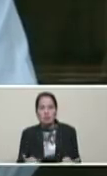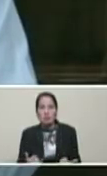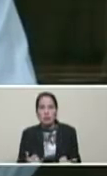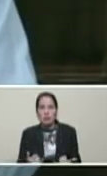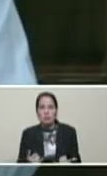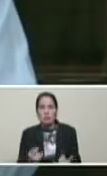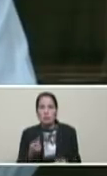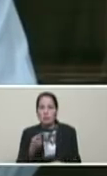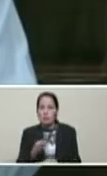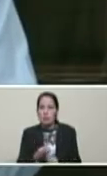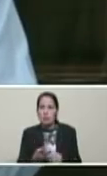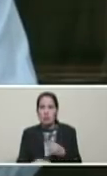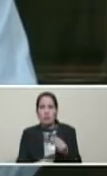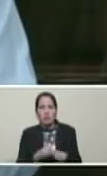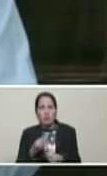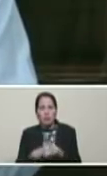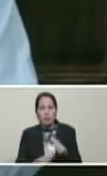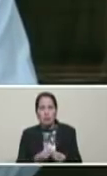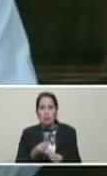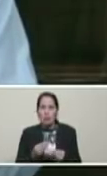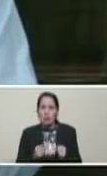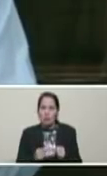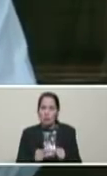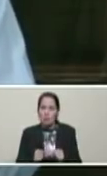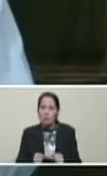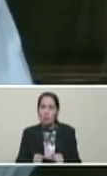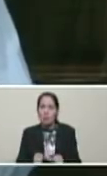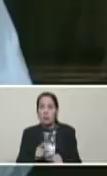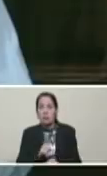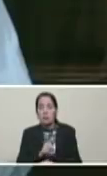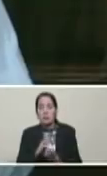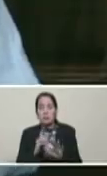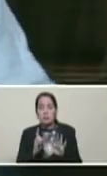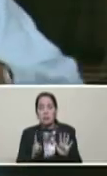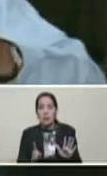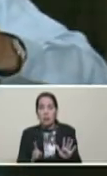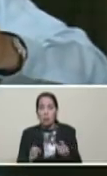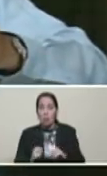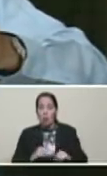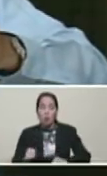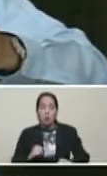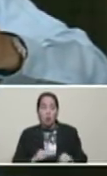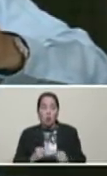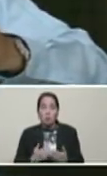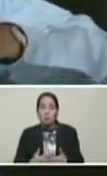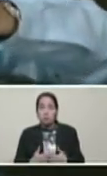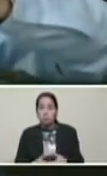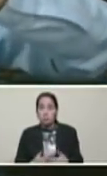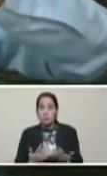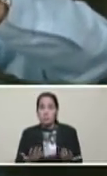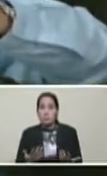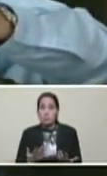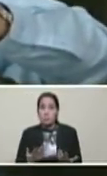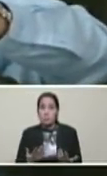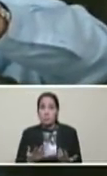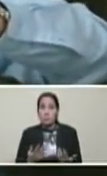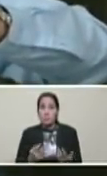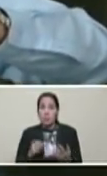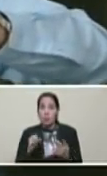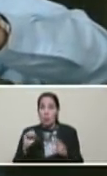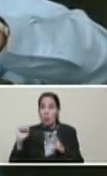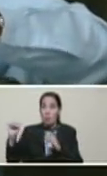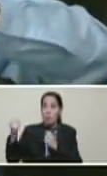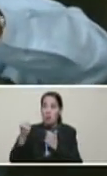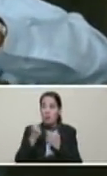para empujar los 16 motores para enfrentar el bloqueo la